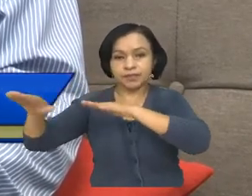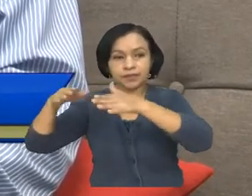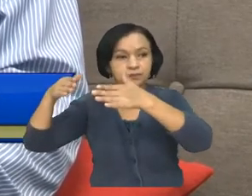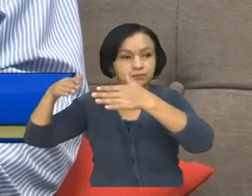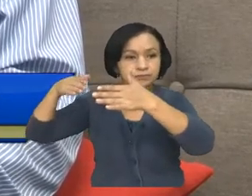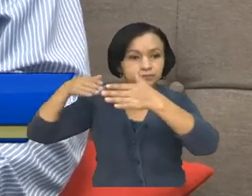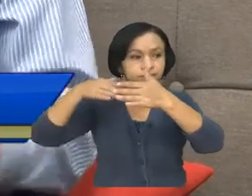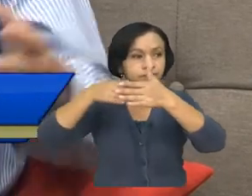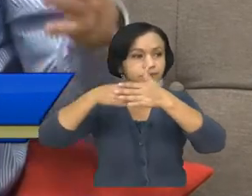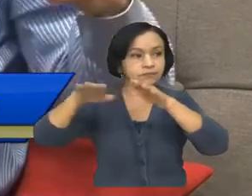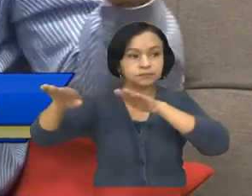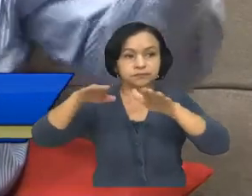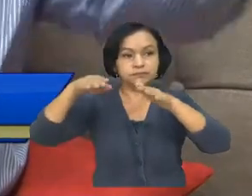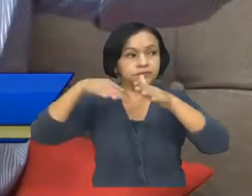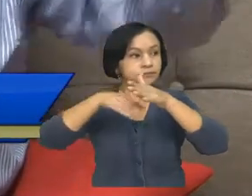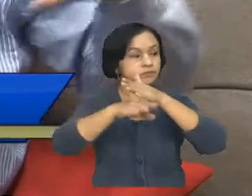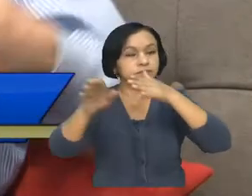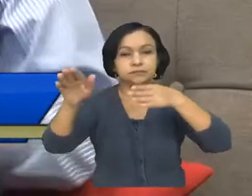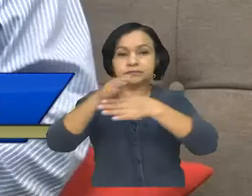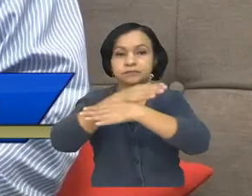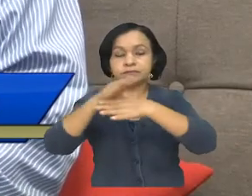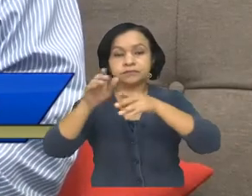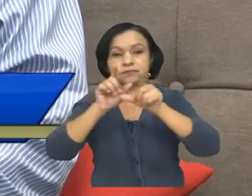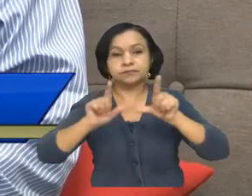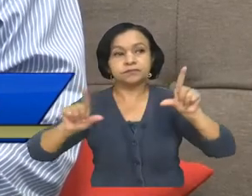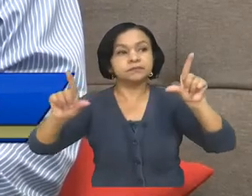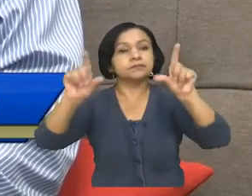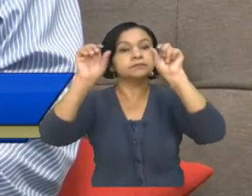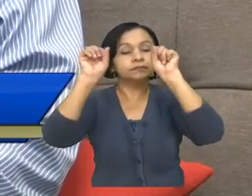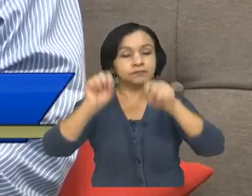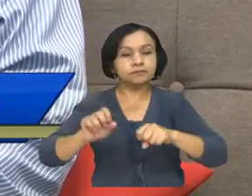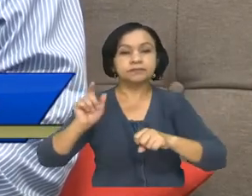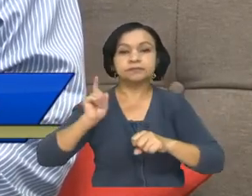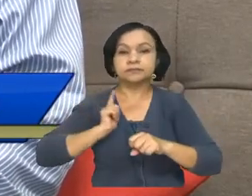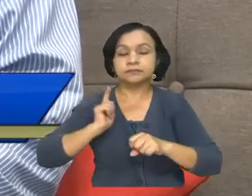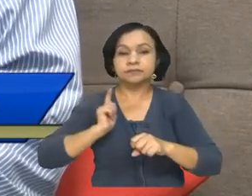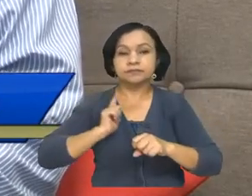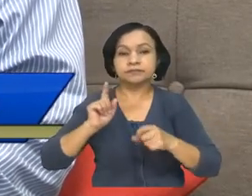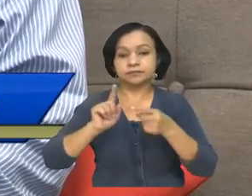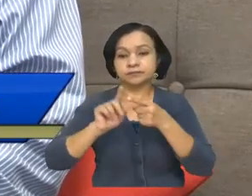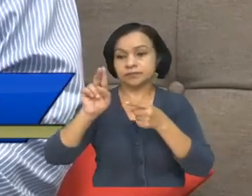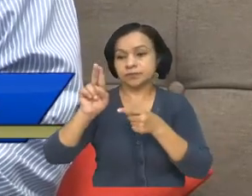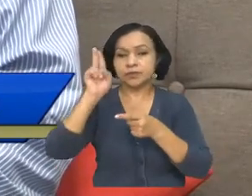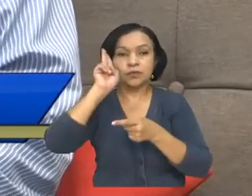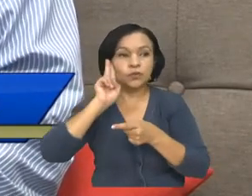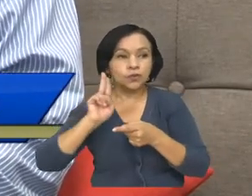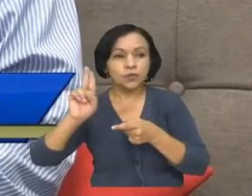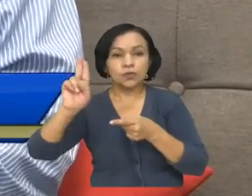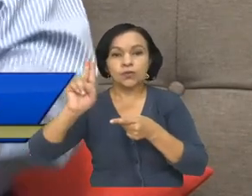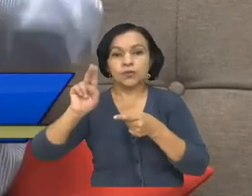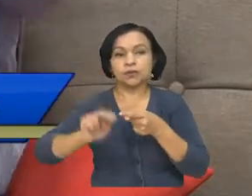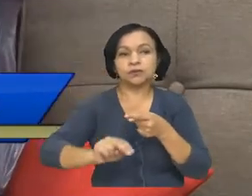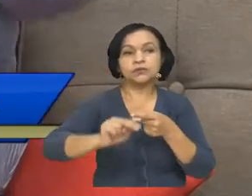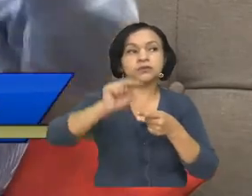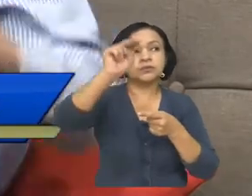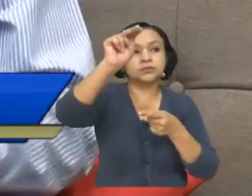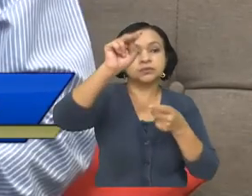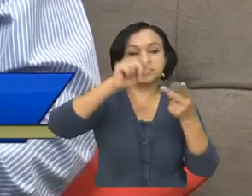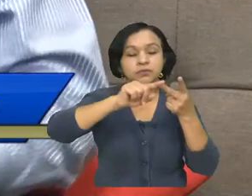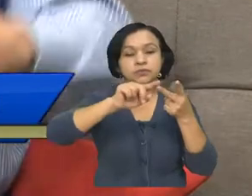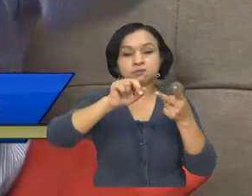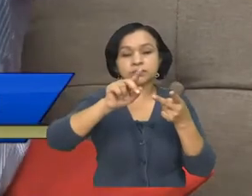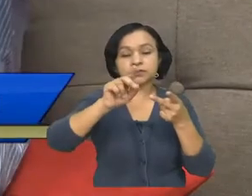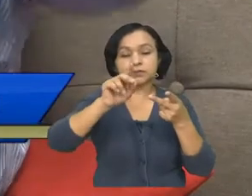todos los frentes que podía llegar, del lado de Lupoli, del lado de la carretera norte, del lado de Bello